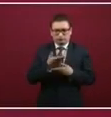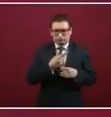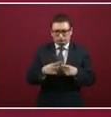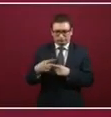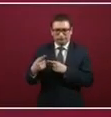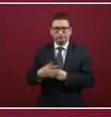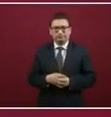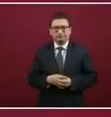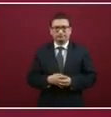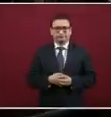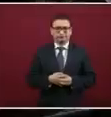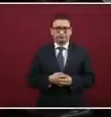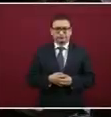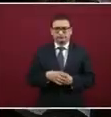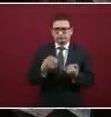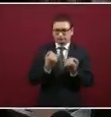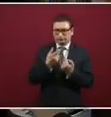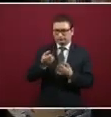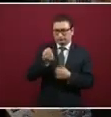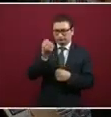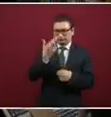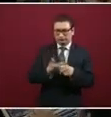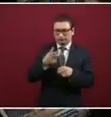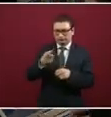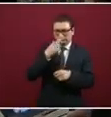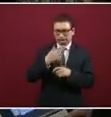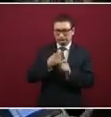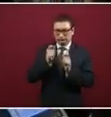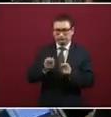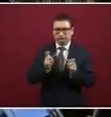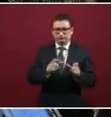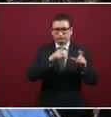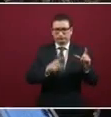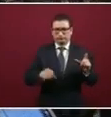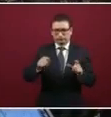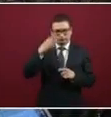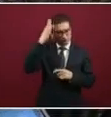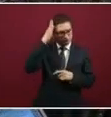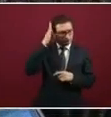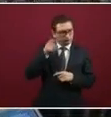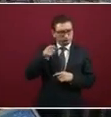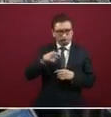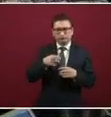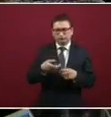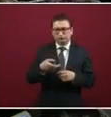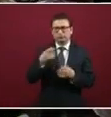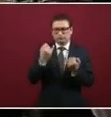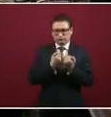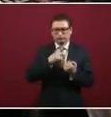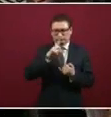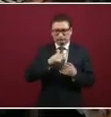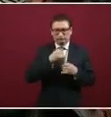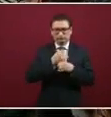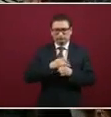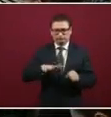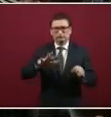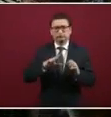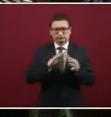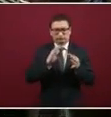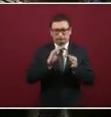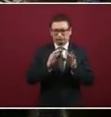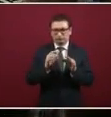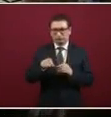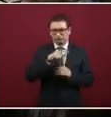el secretario encargado de la Guardia Nacional. Y les va a informar también en su